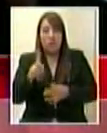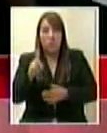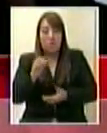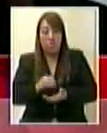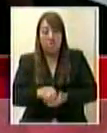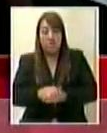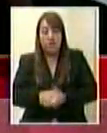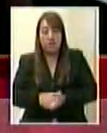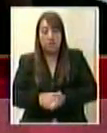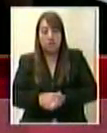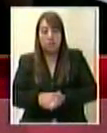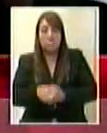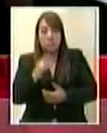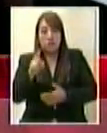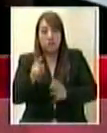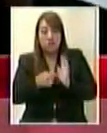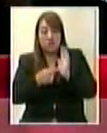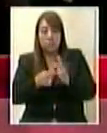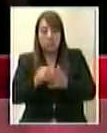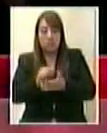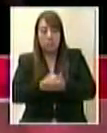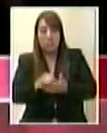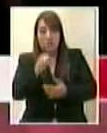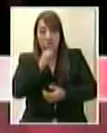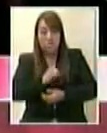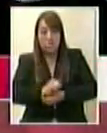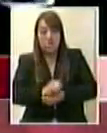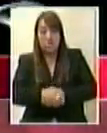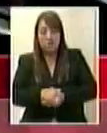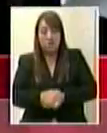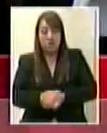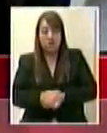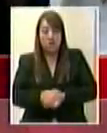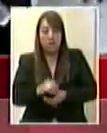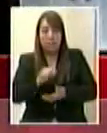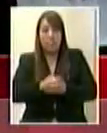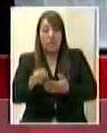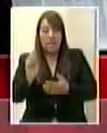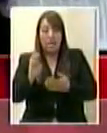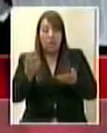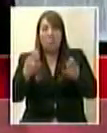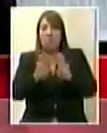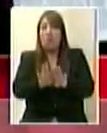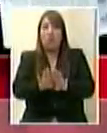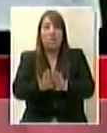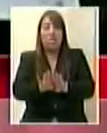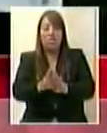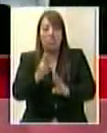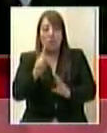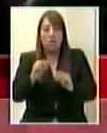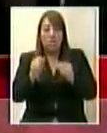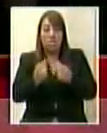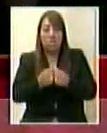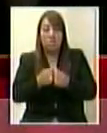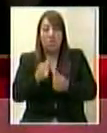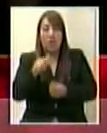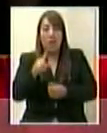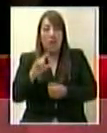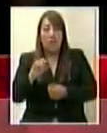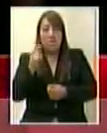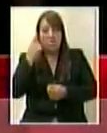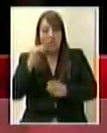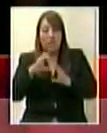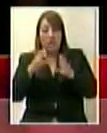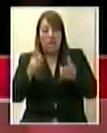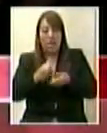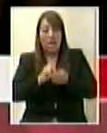vez. Esto se presentó en el mes de diciembre y en el mes de enero fue bloqueado por la bancada de Alianza para el Gran